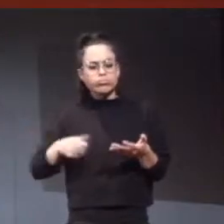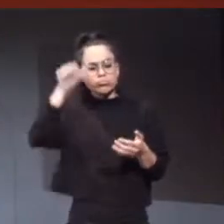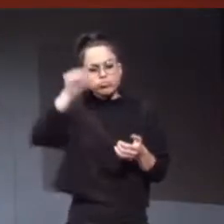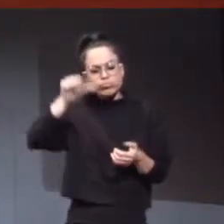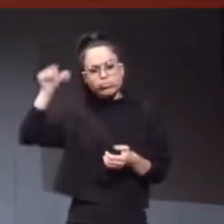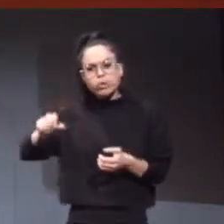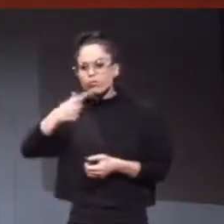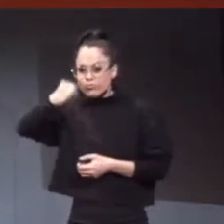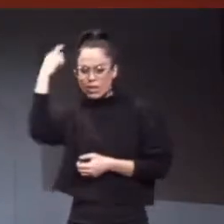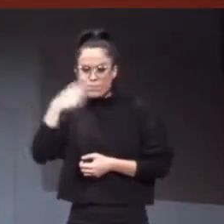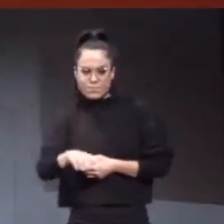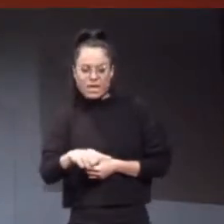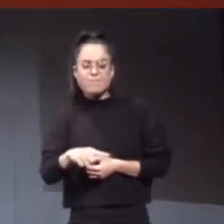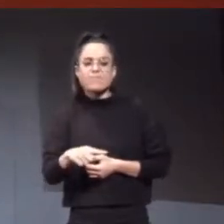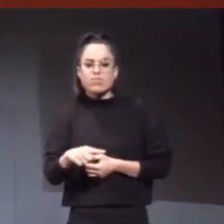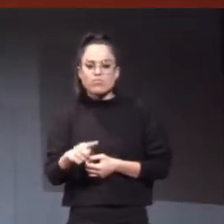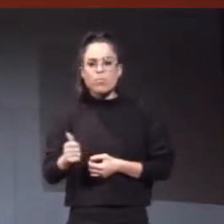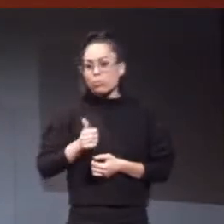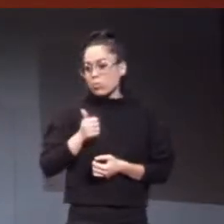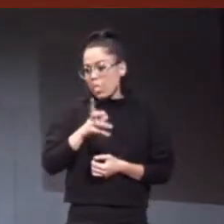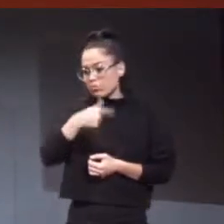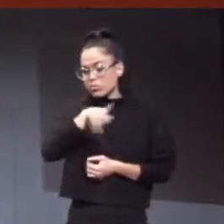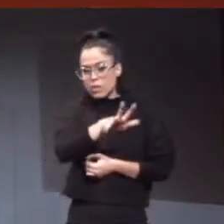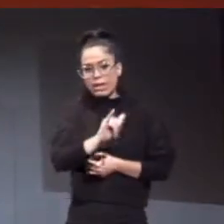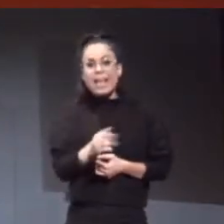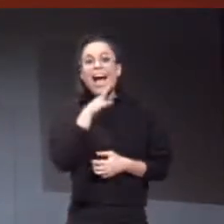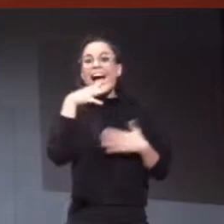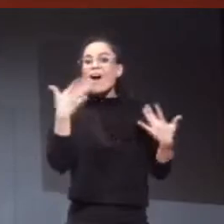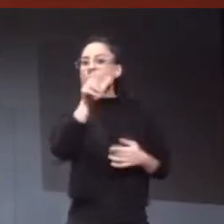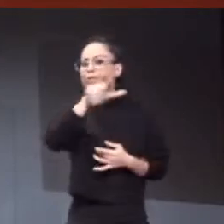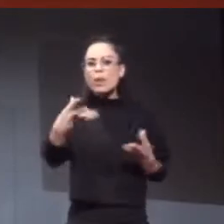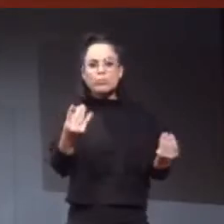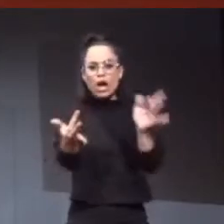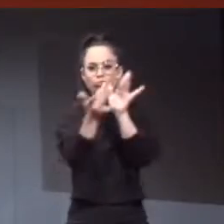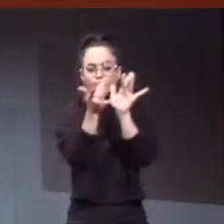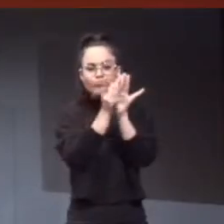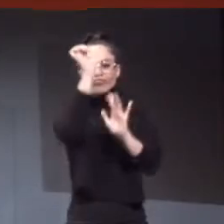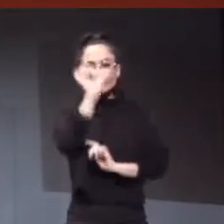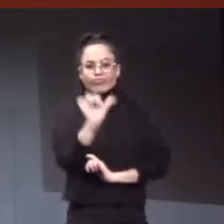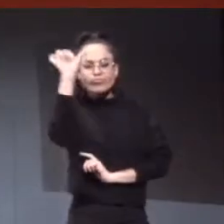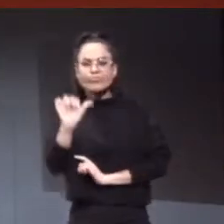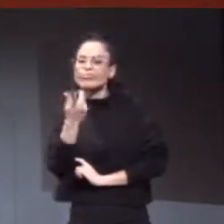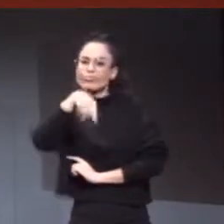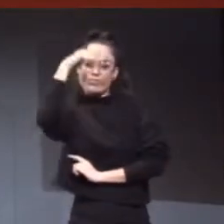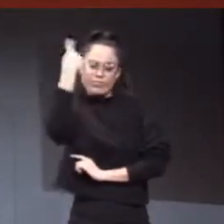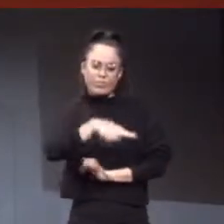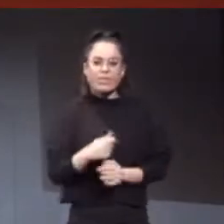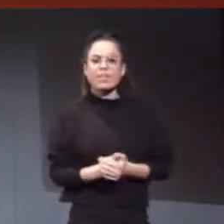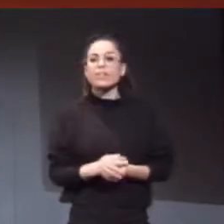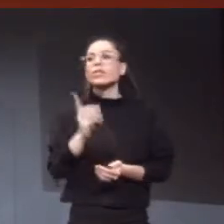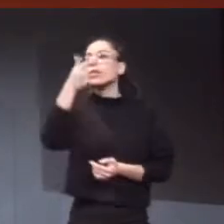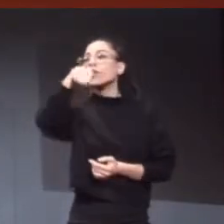badakigu alaxe dela eta une honetan jende asko konektatuta dagoela badakigu. Zuei ere